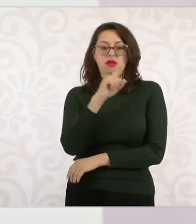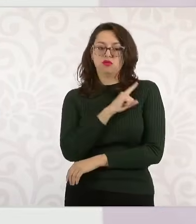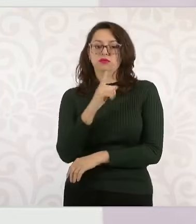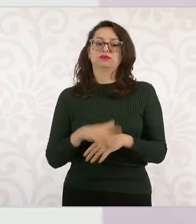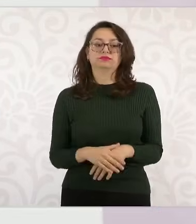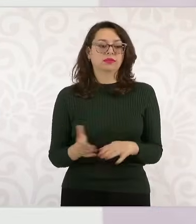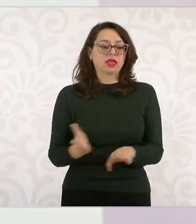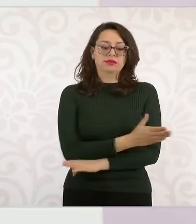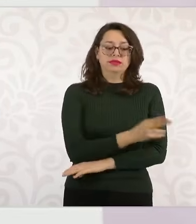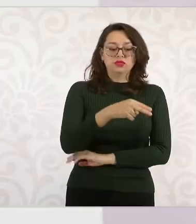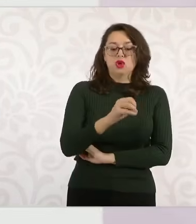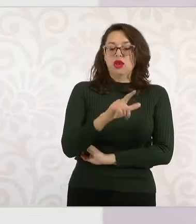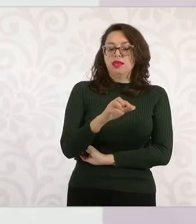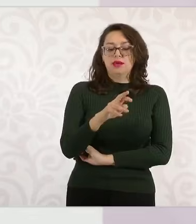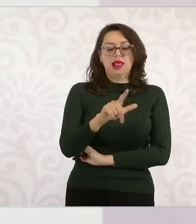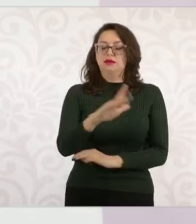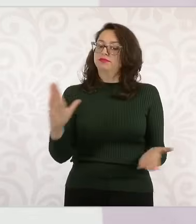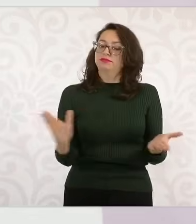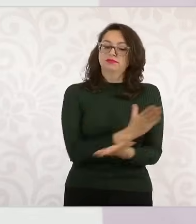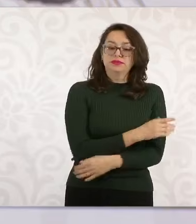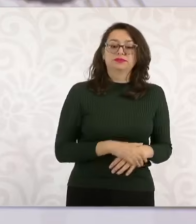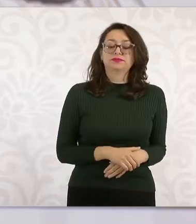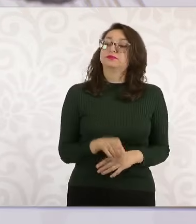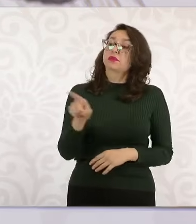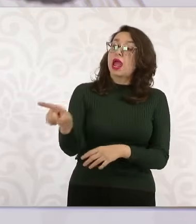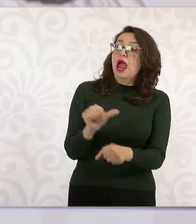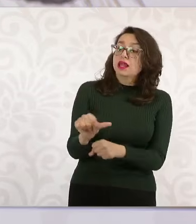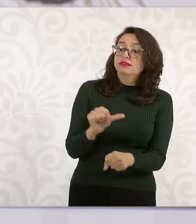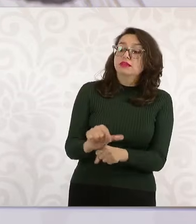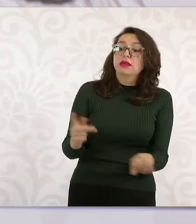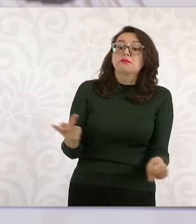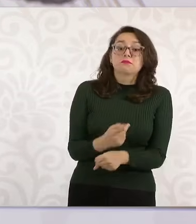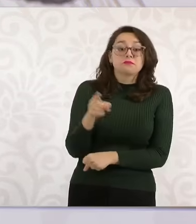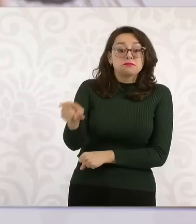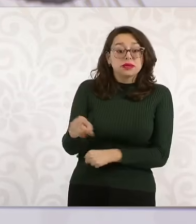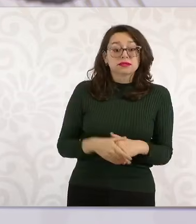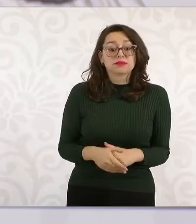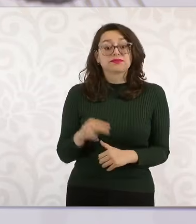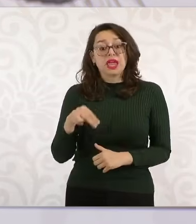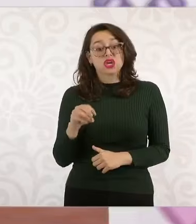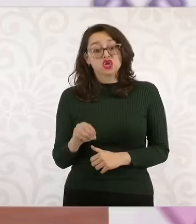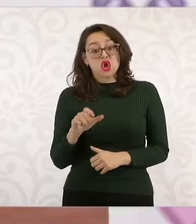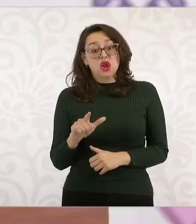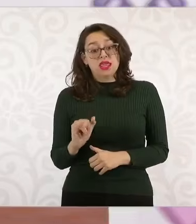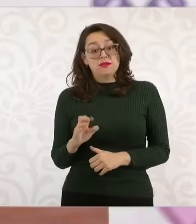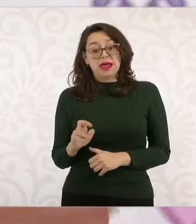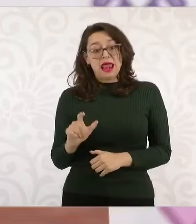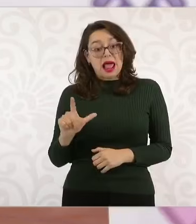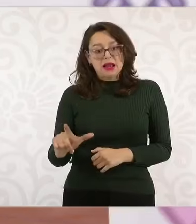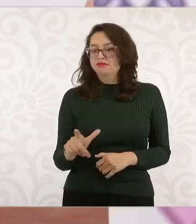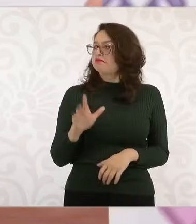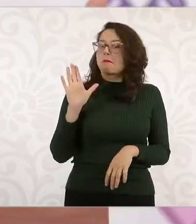neoliberal. ¿Qué pasa en Argentina? Pues ellos regresaron ya no al periodo neoliberal, sino a algo todavía